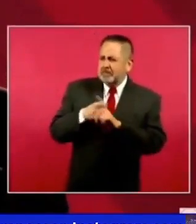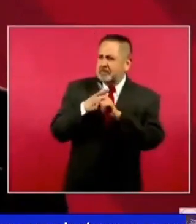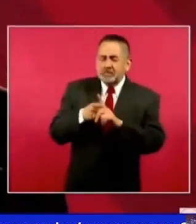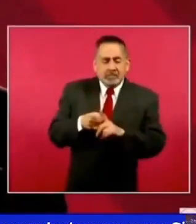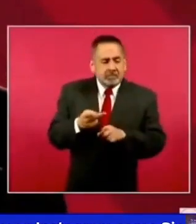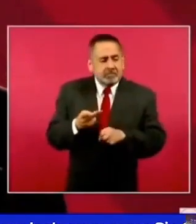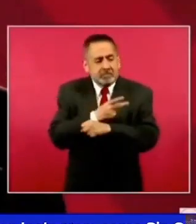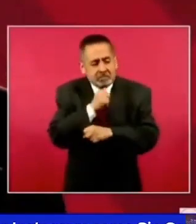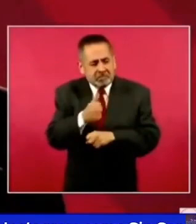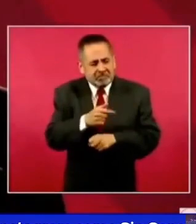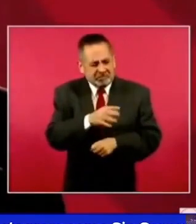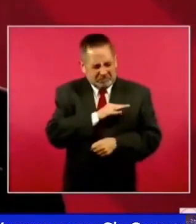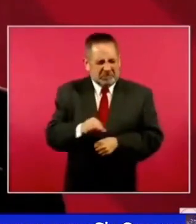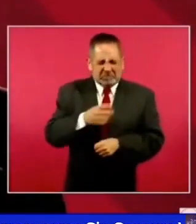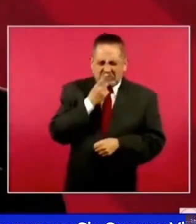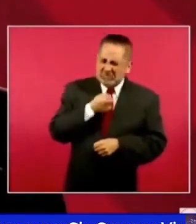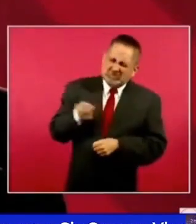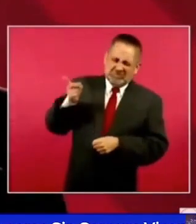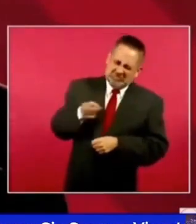nada.